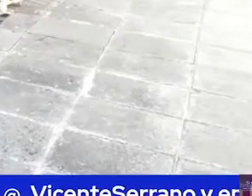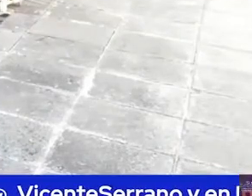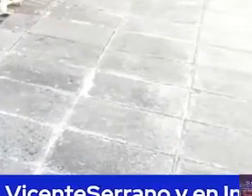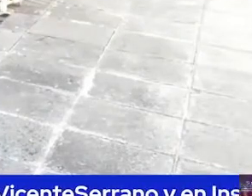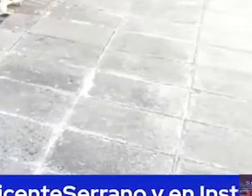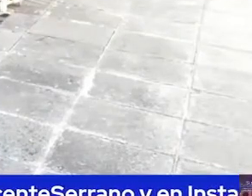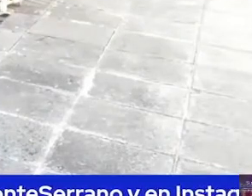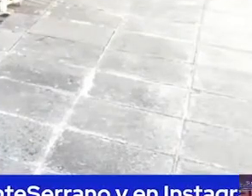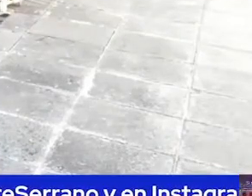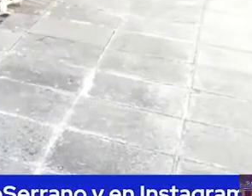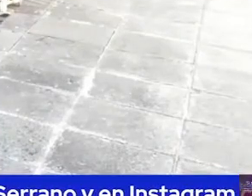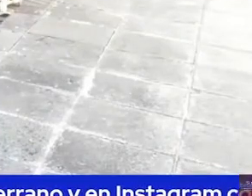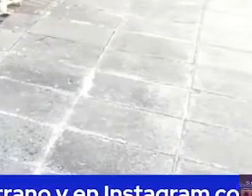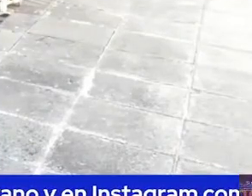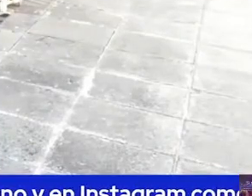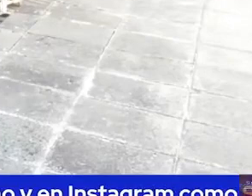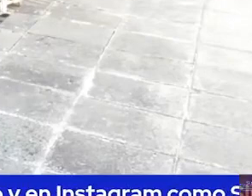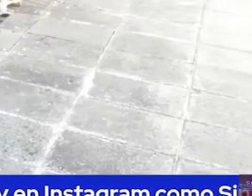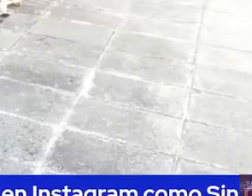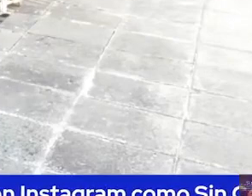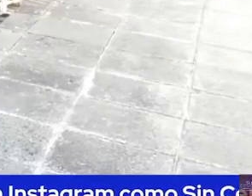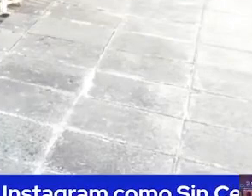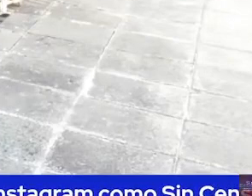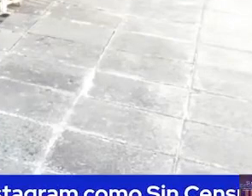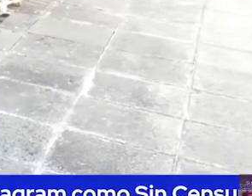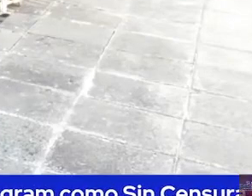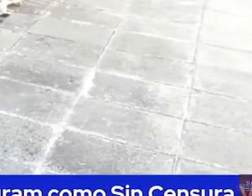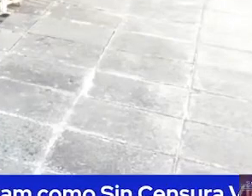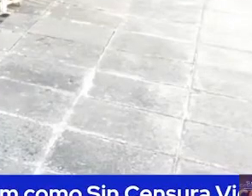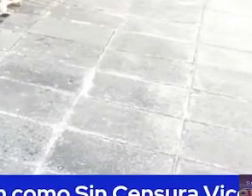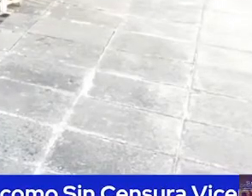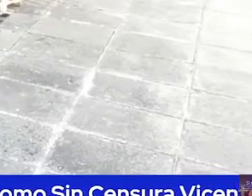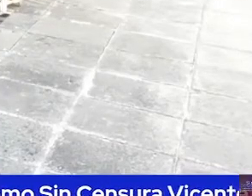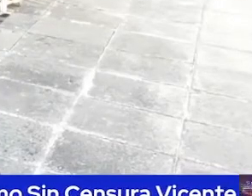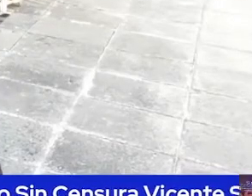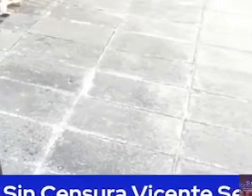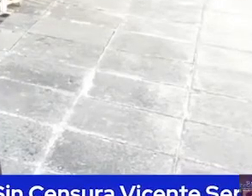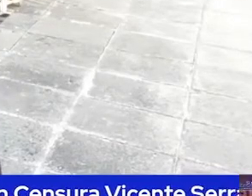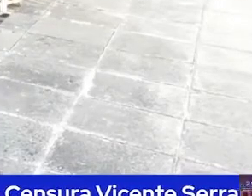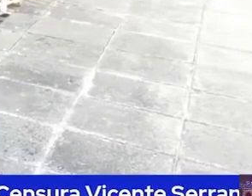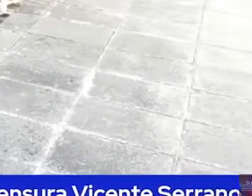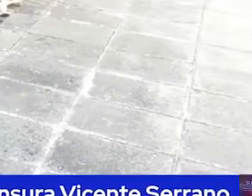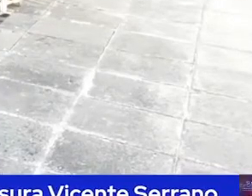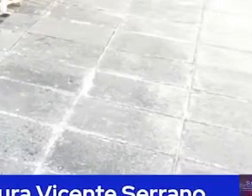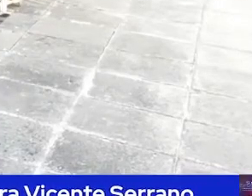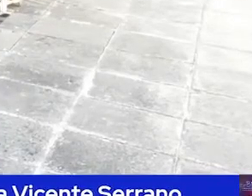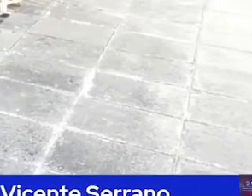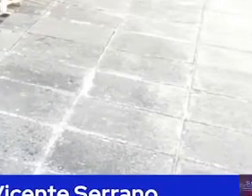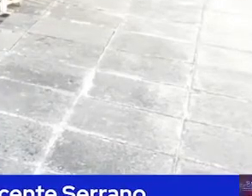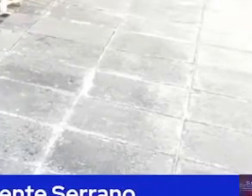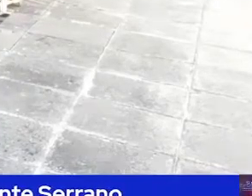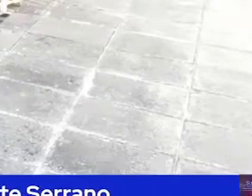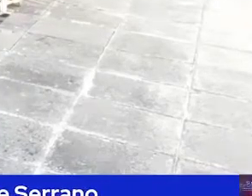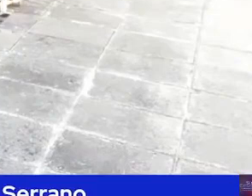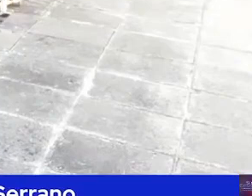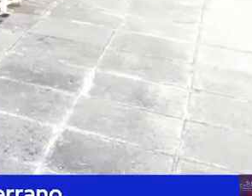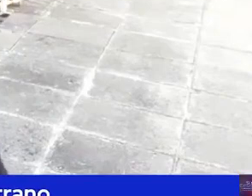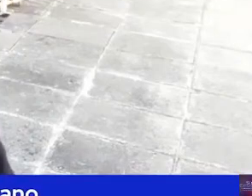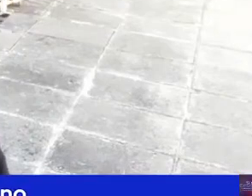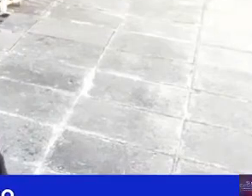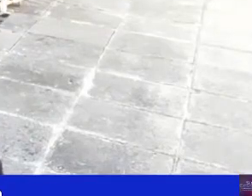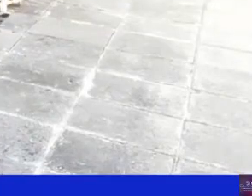lo menos 10 personajes que estarían involucrados en el atentado